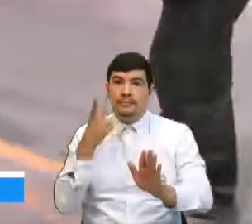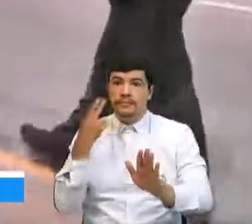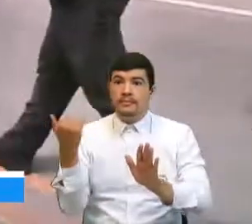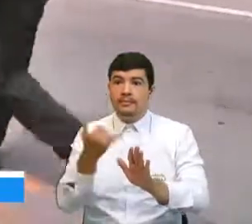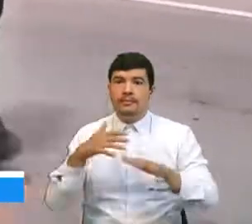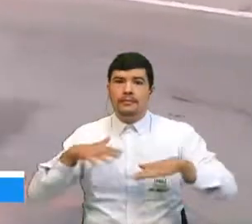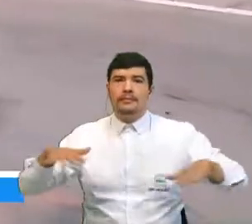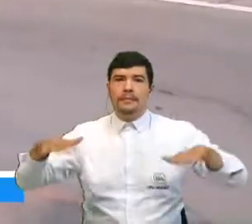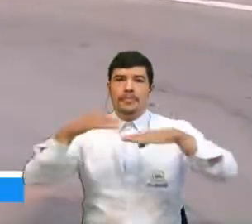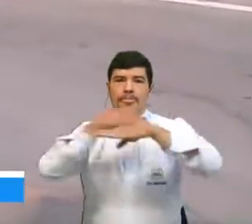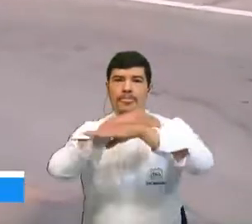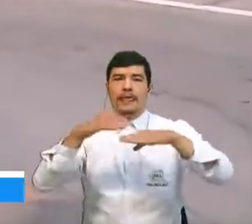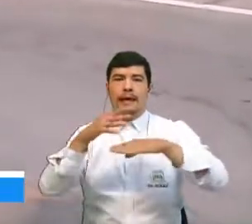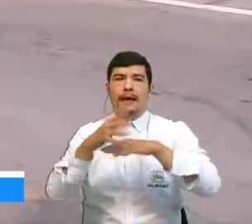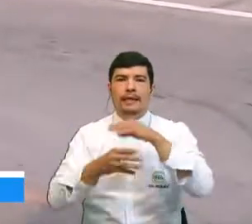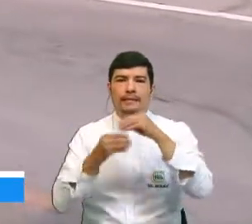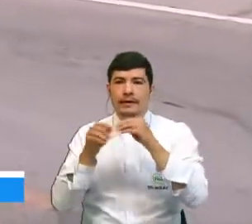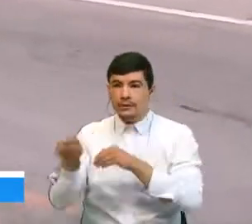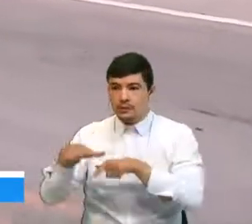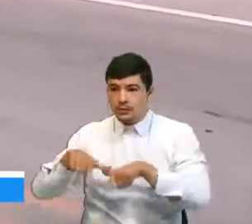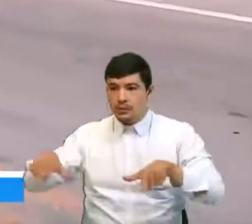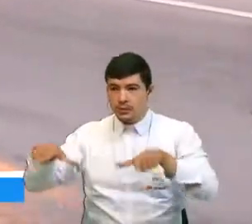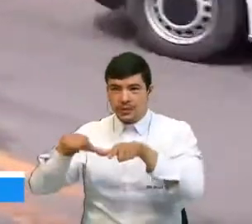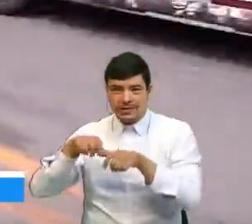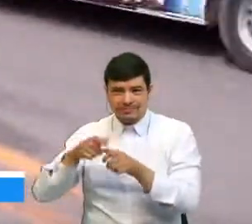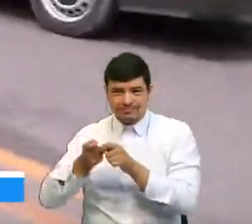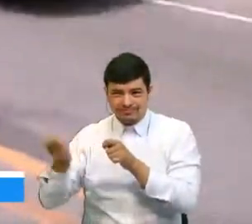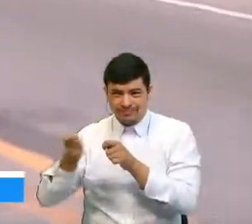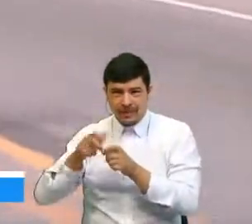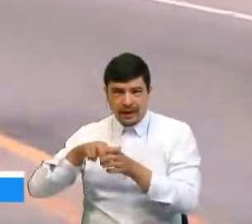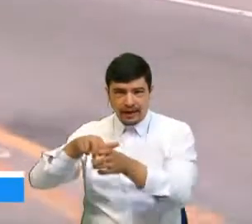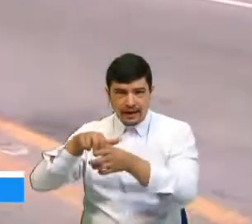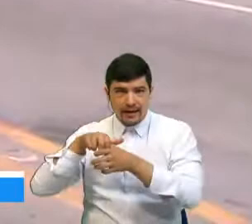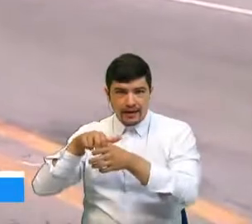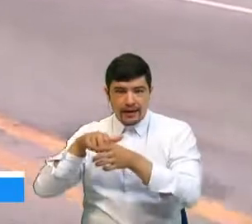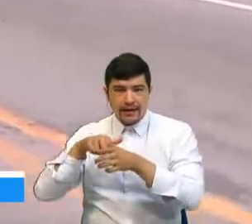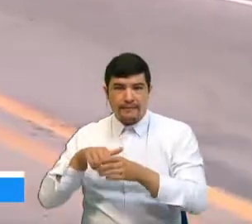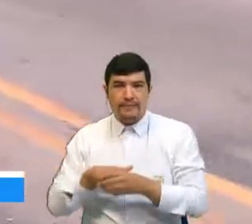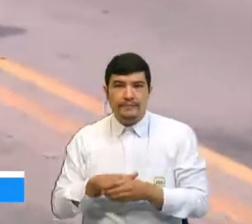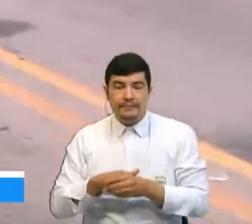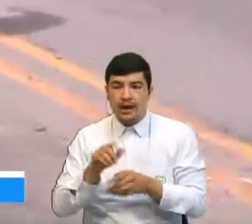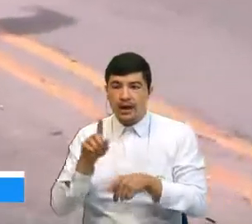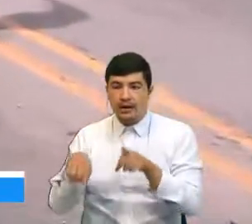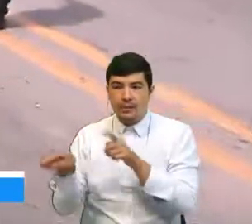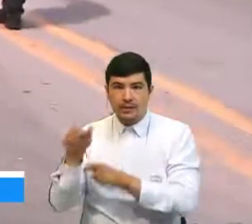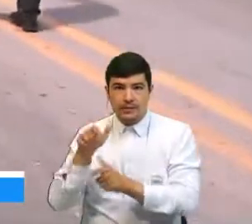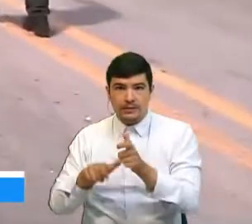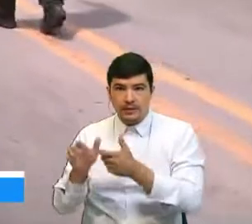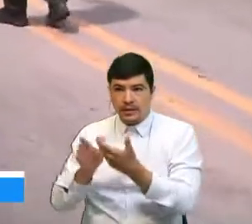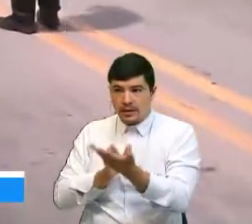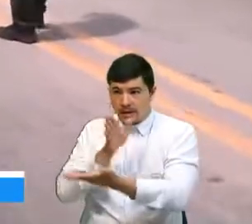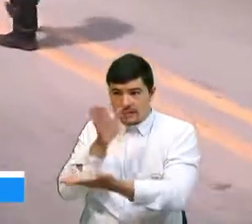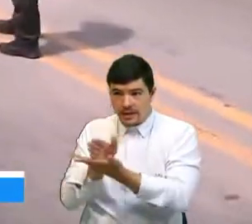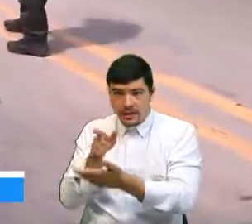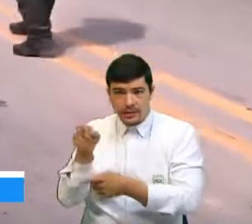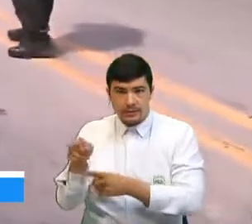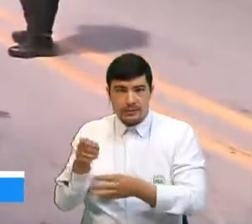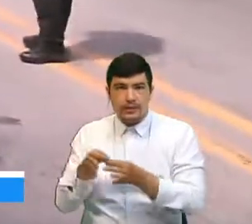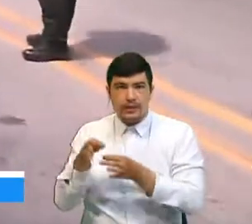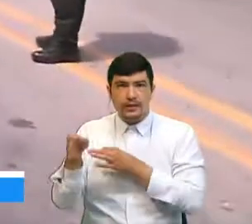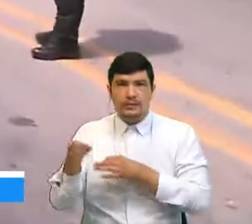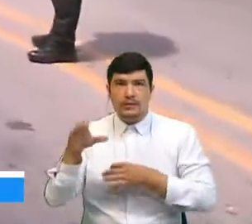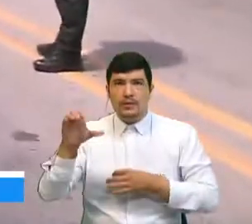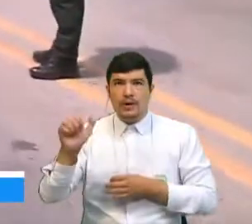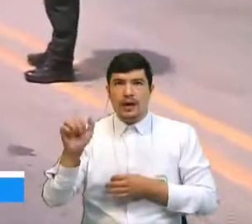que señalar que en el sector de la terminal, algunos conductores que van hacia el municipio, hacia los municipios